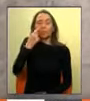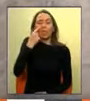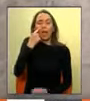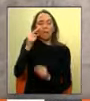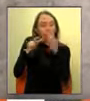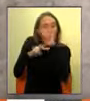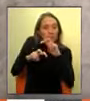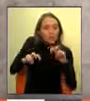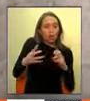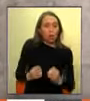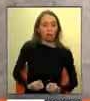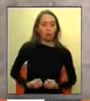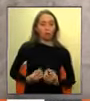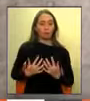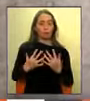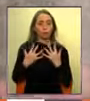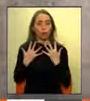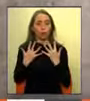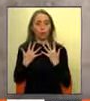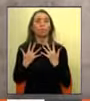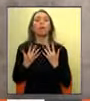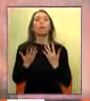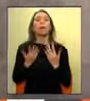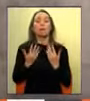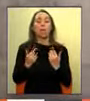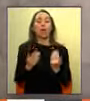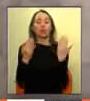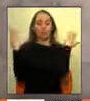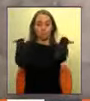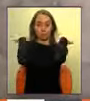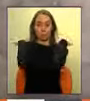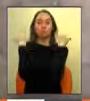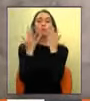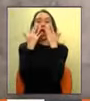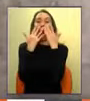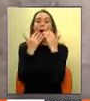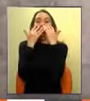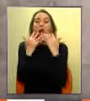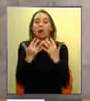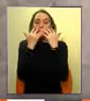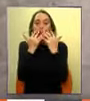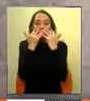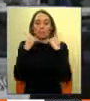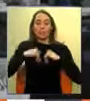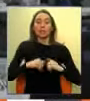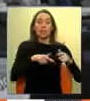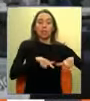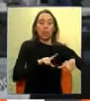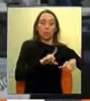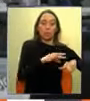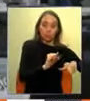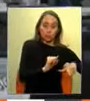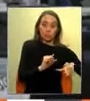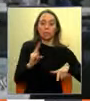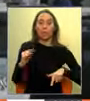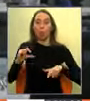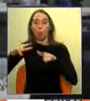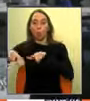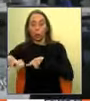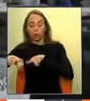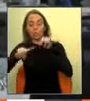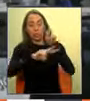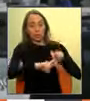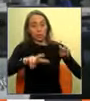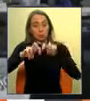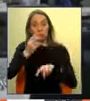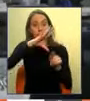efecto a nivel de la oxigenación y de cómo es la recuperación de estos pacientes en los centros de UCI y UTI. Varios estudios han probado